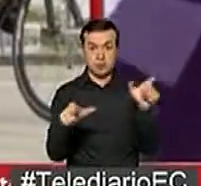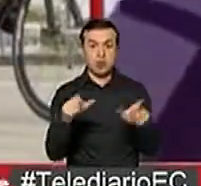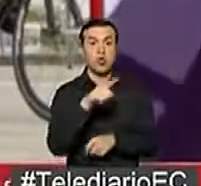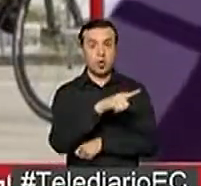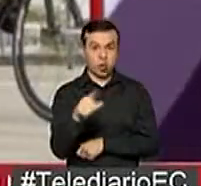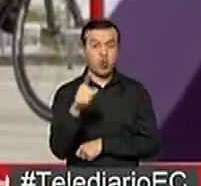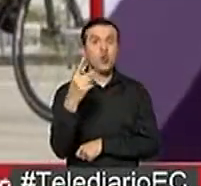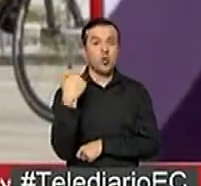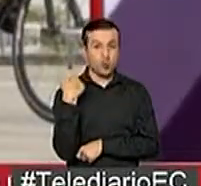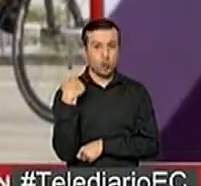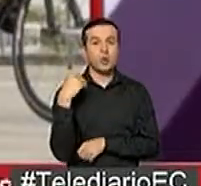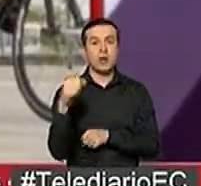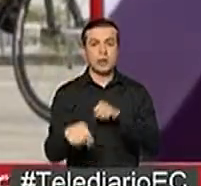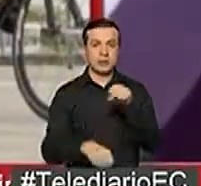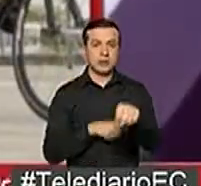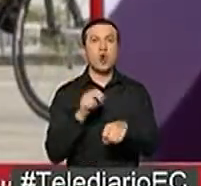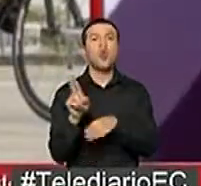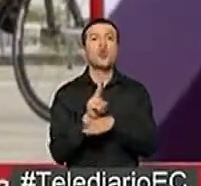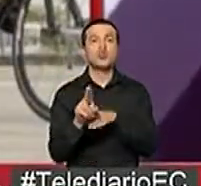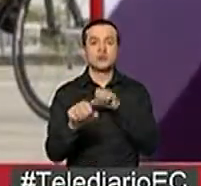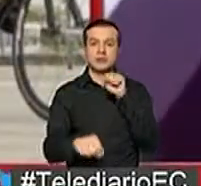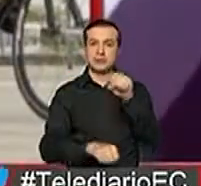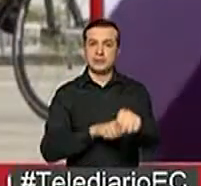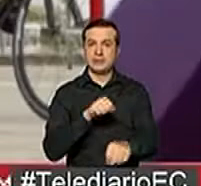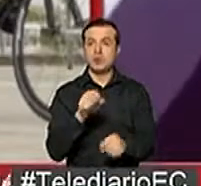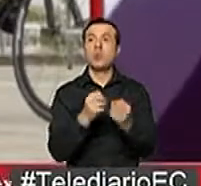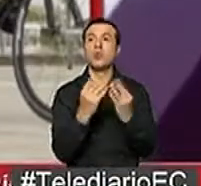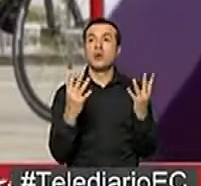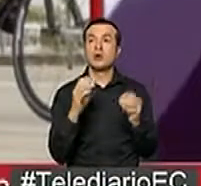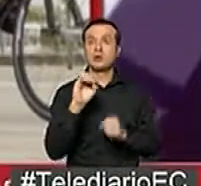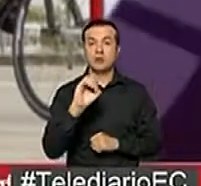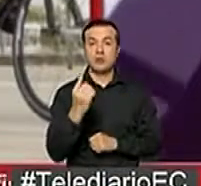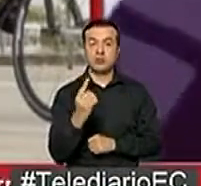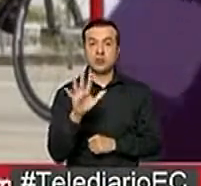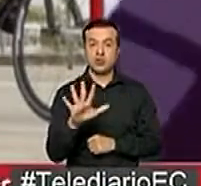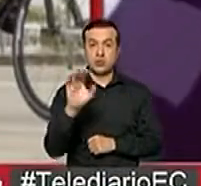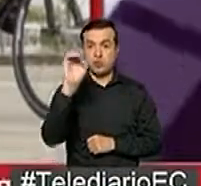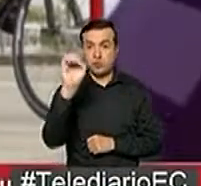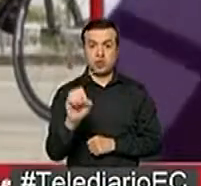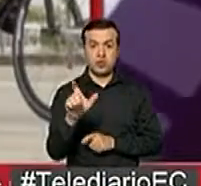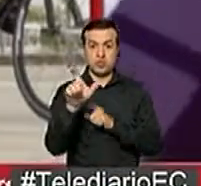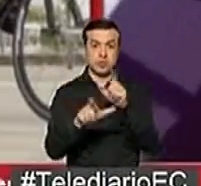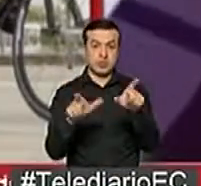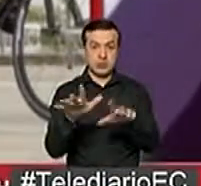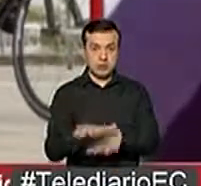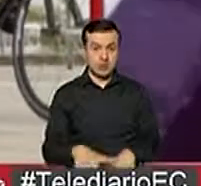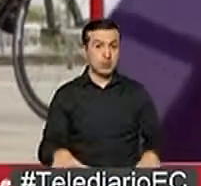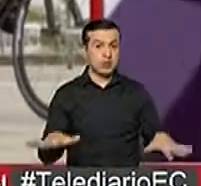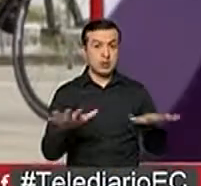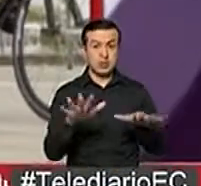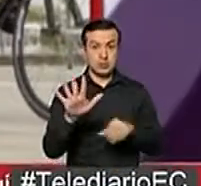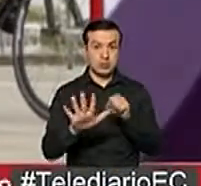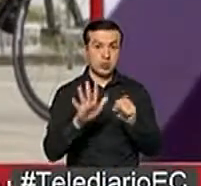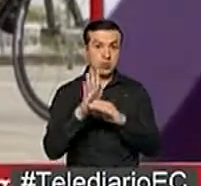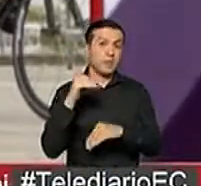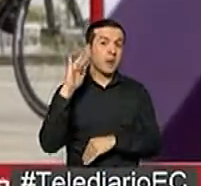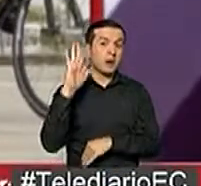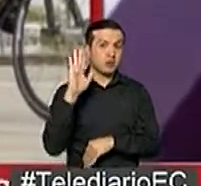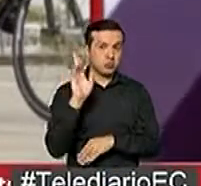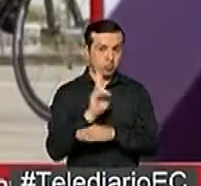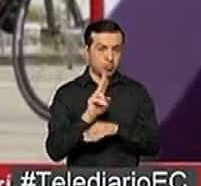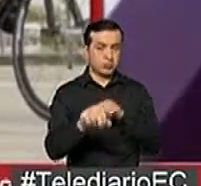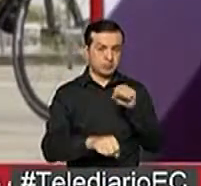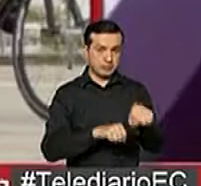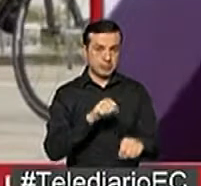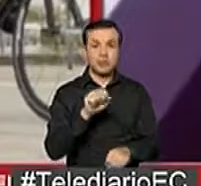utilizan este medio de transporte, lo que equivale al 0.5% de la población mayor de 5 años,